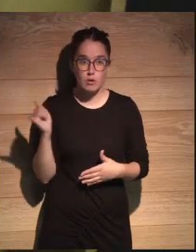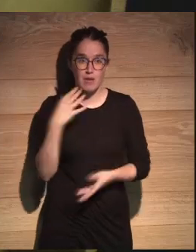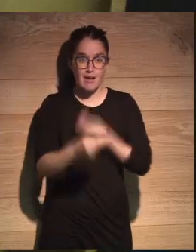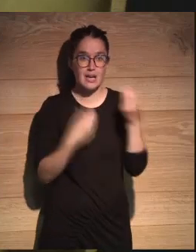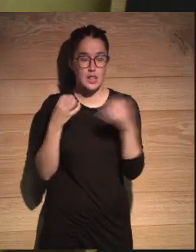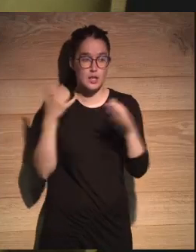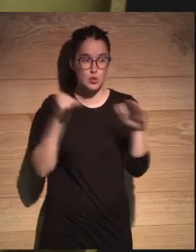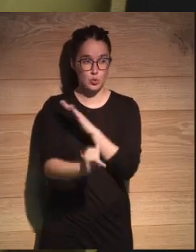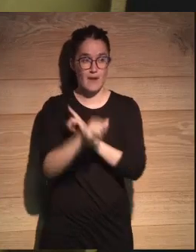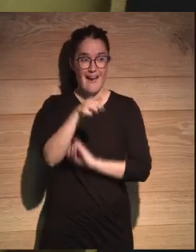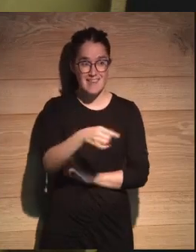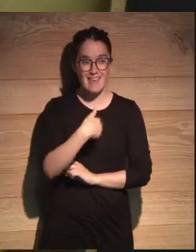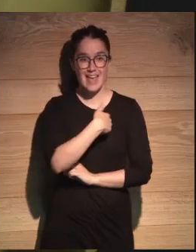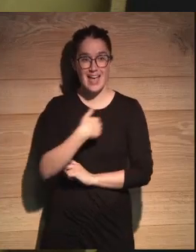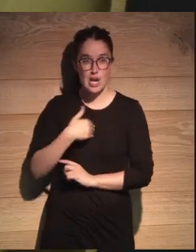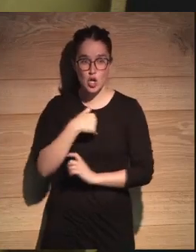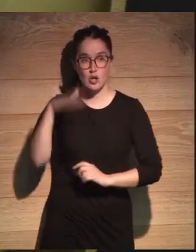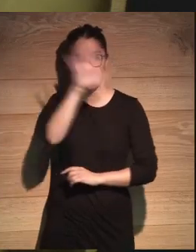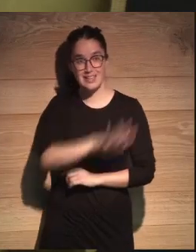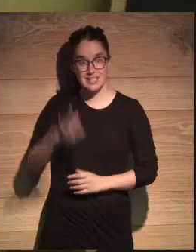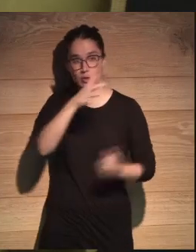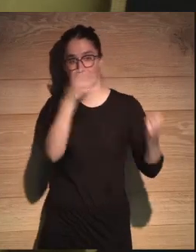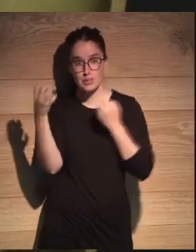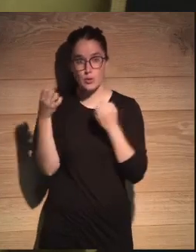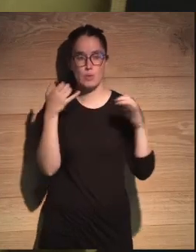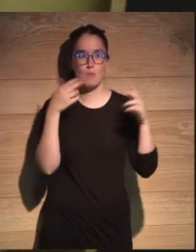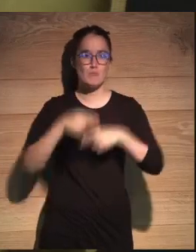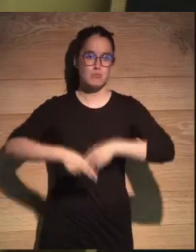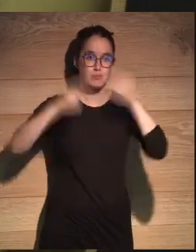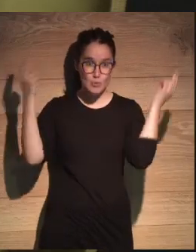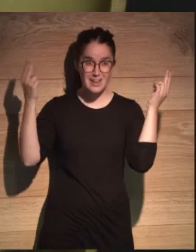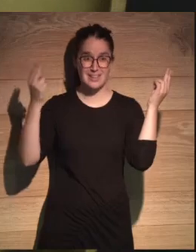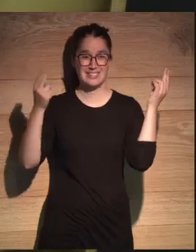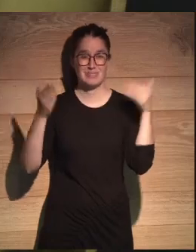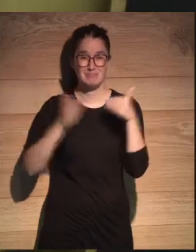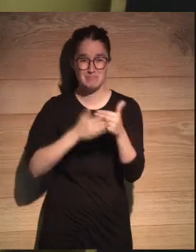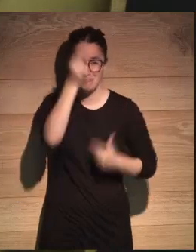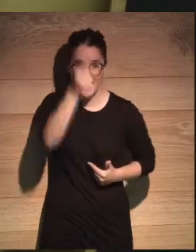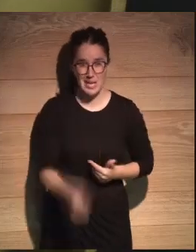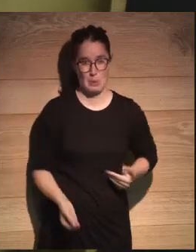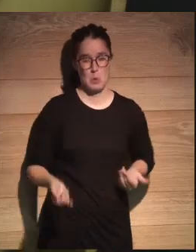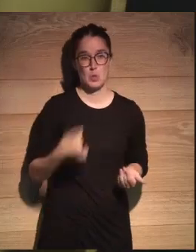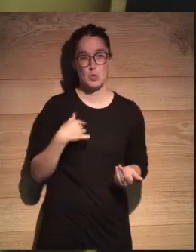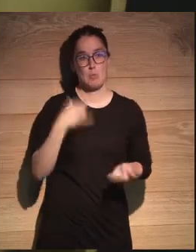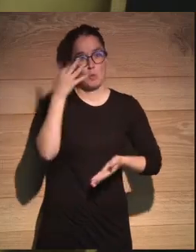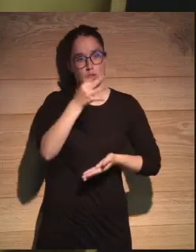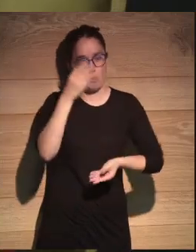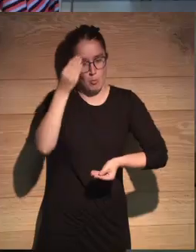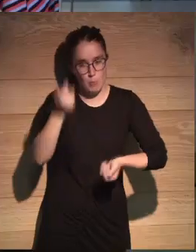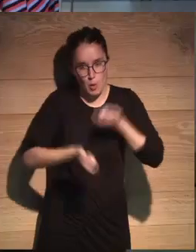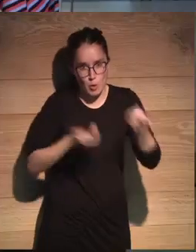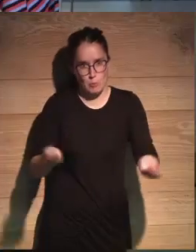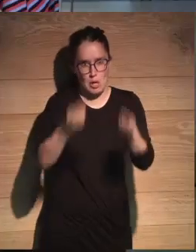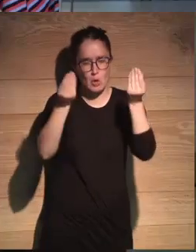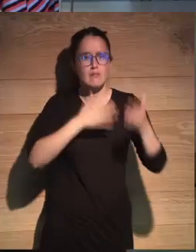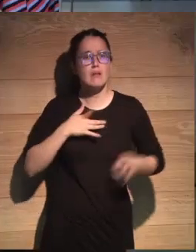YouTube. Y ahí el papel de liderazgo del Estado y de las instituciones públicas es, por desgracia, mínimo. Aunque yo soy optimista, vamos mejorando. ¿Quién